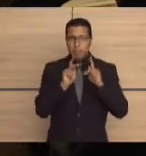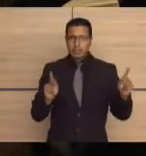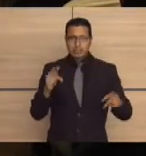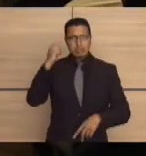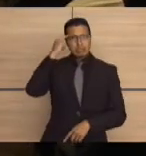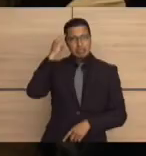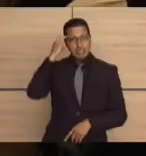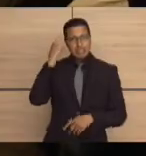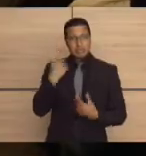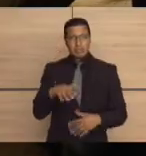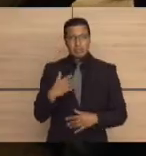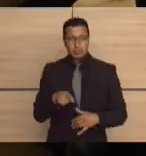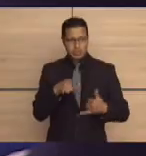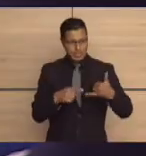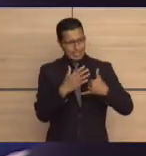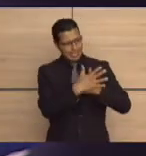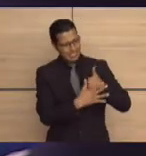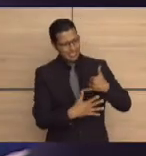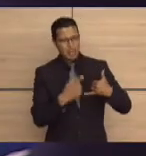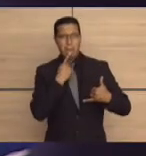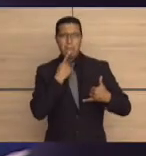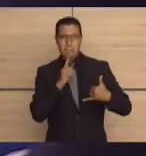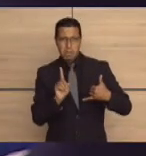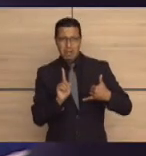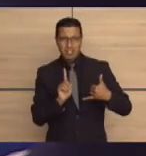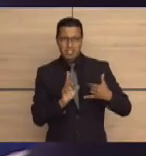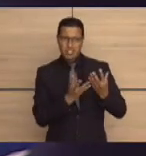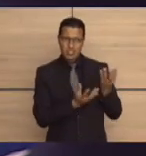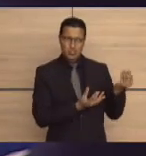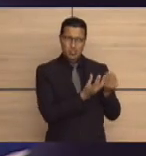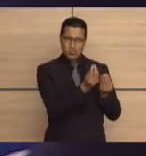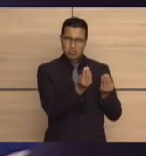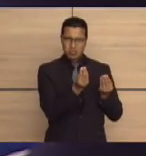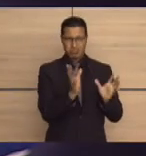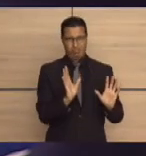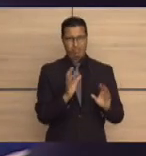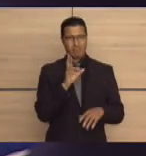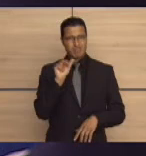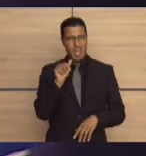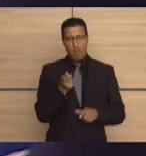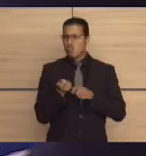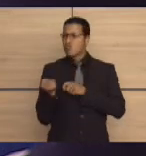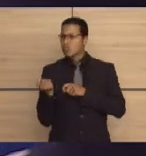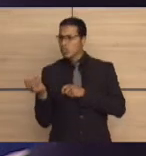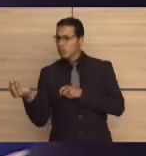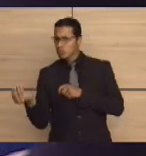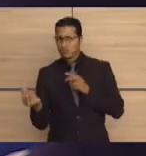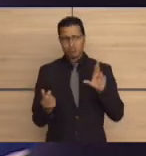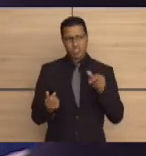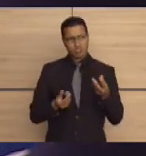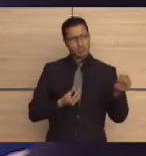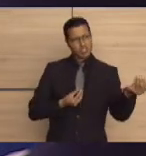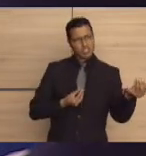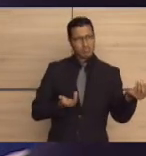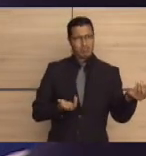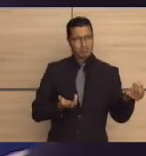una tierra muy extraña y muy distinta, una tierra que está justo al lado. Óigame, compa, usted no es del Valle